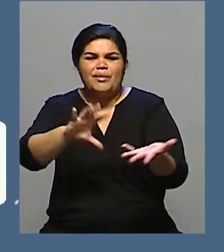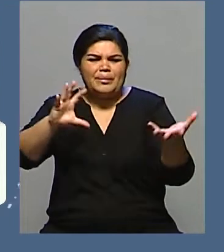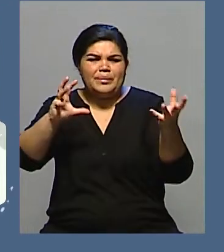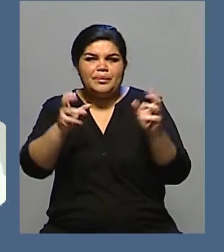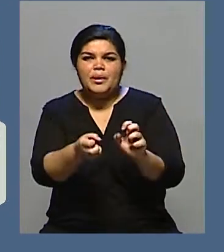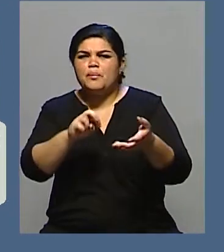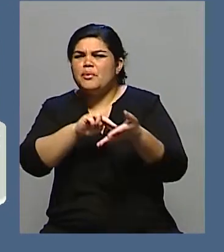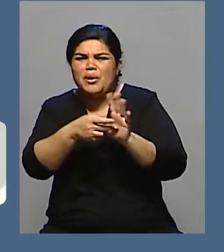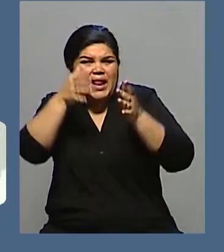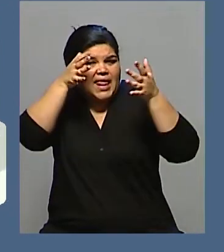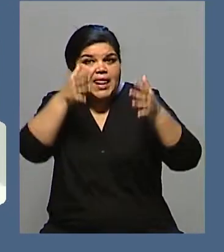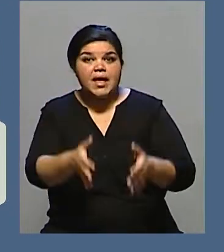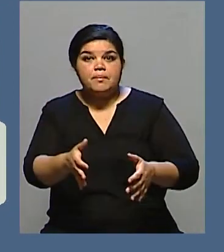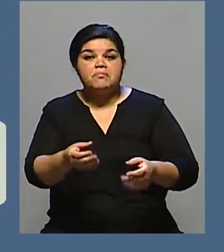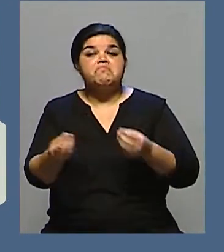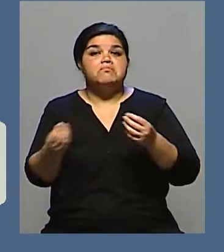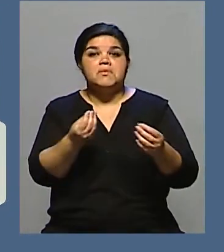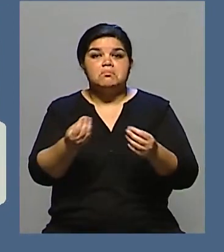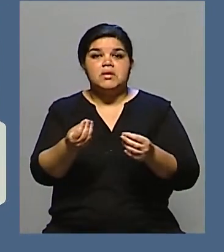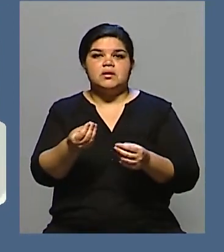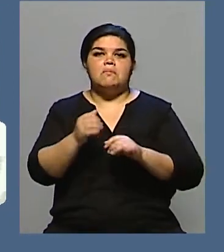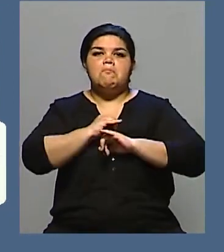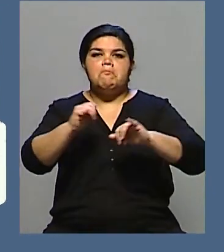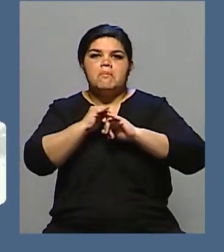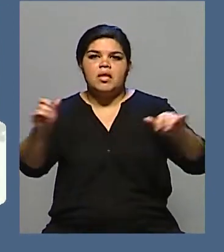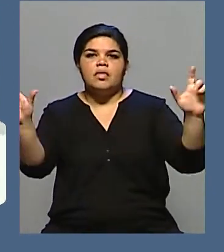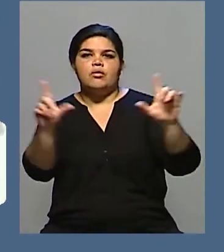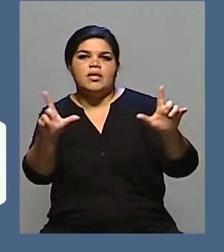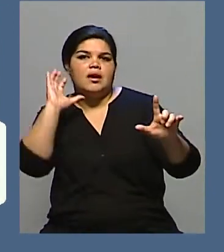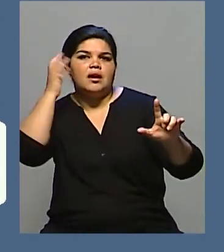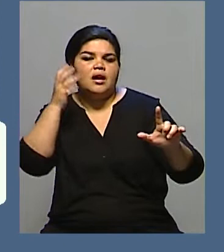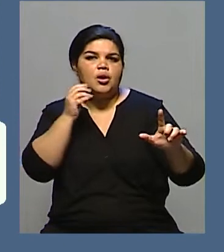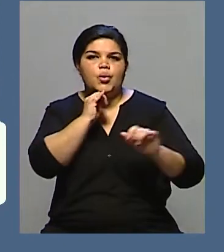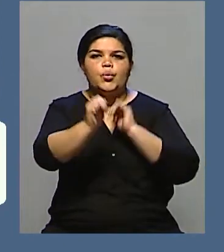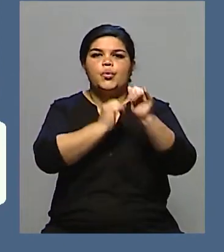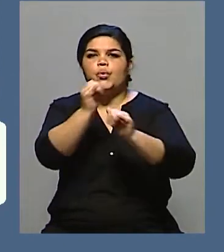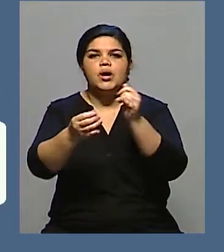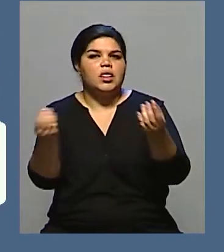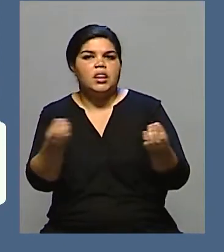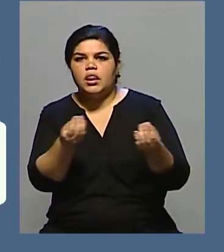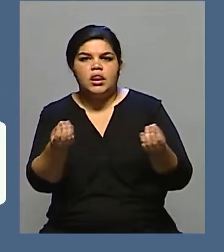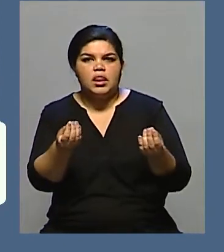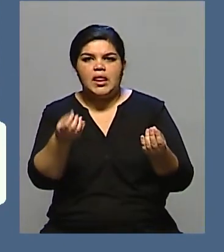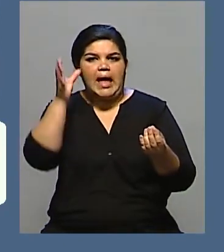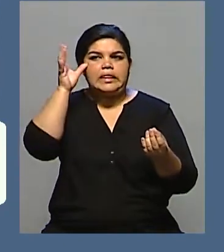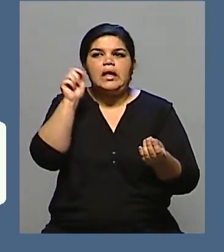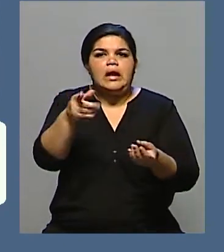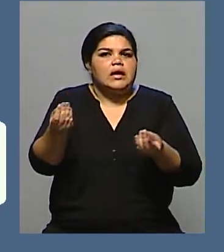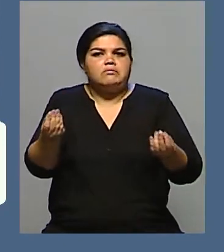¿O qué es lo que dice la prensa o los medios italianos respecto de esto? Los medios italianos